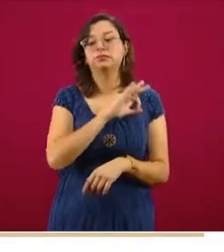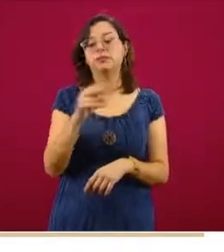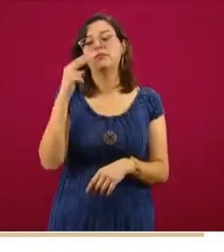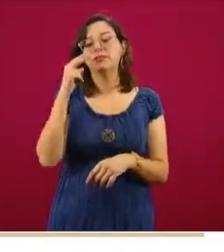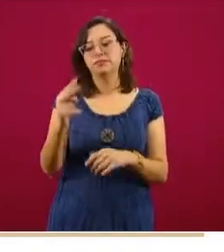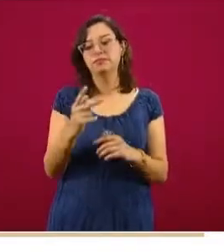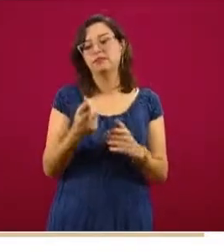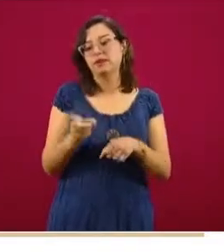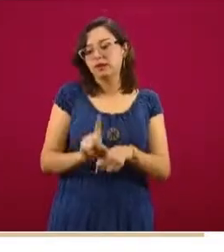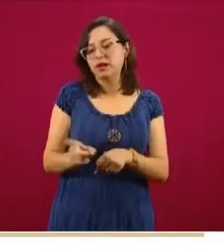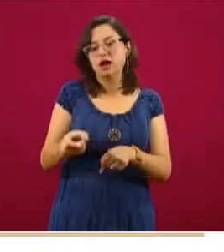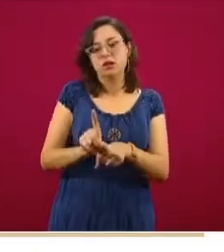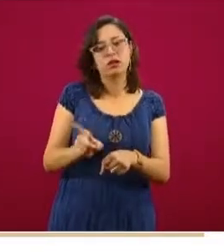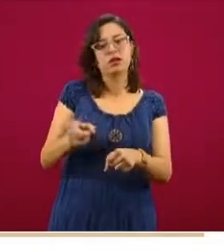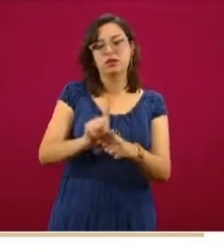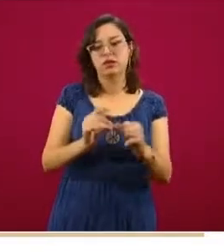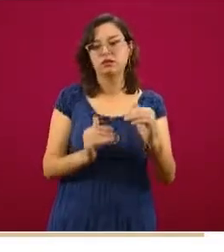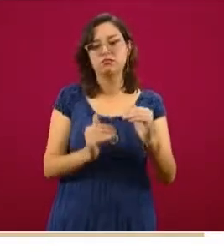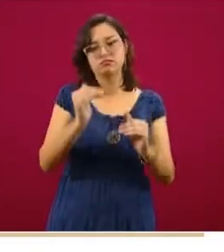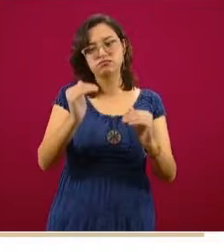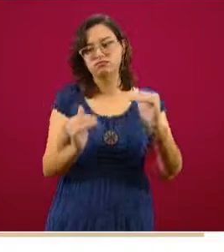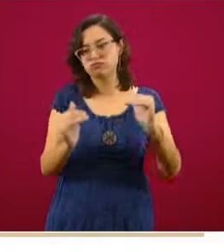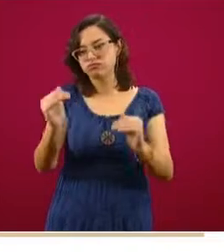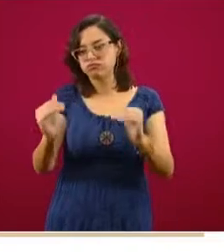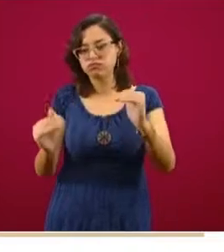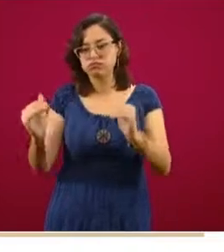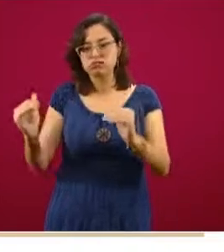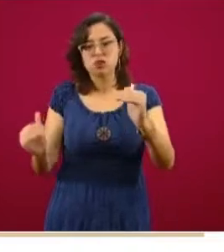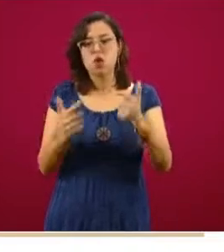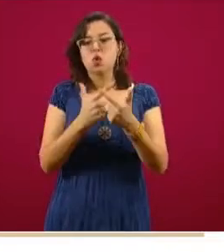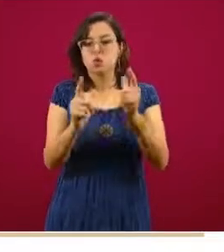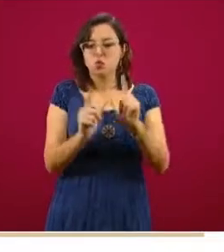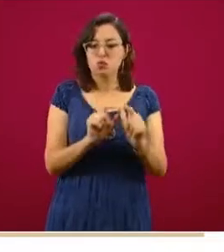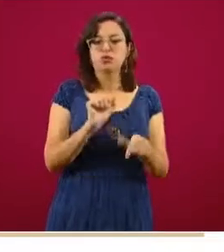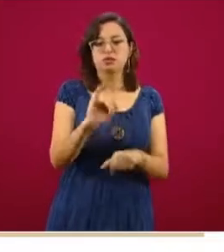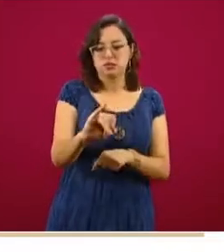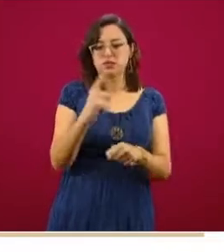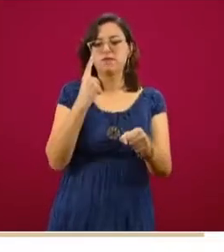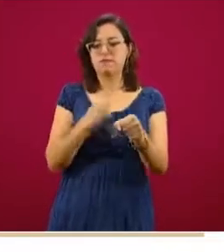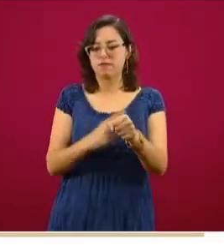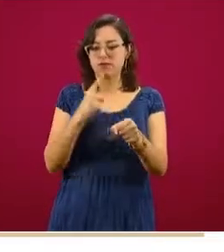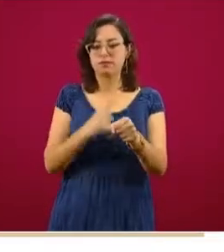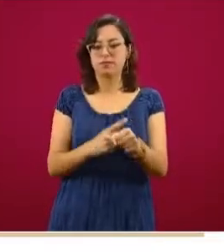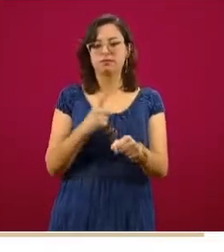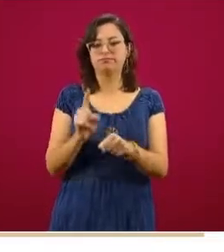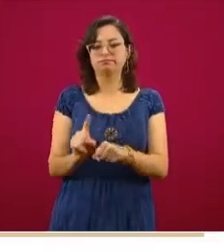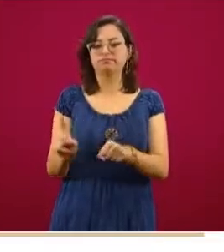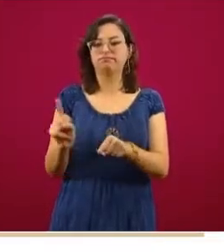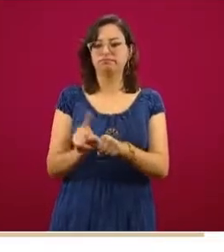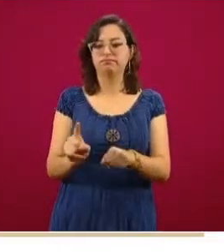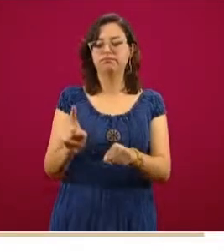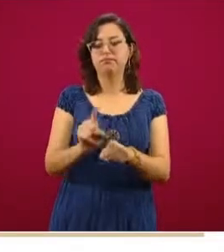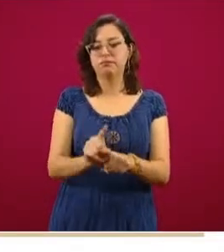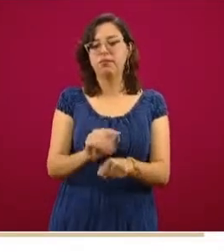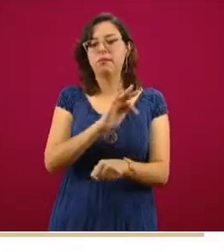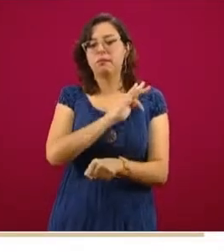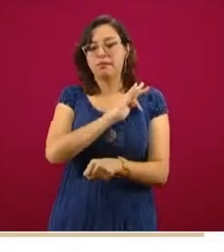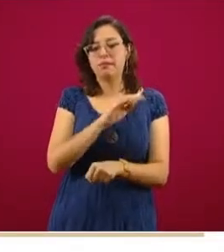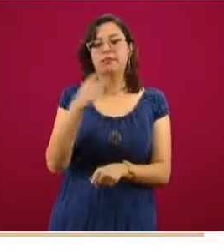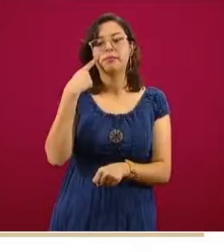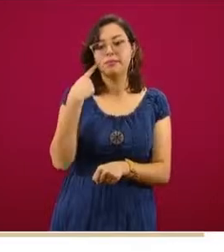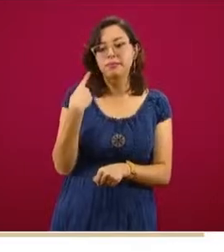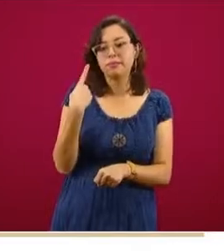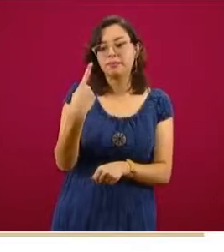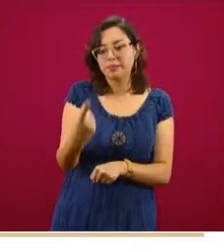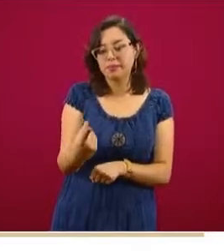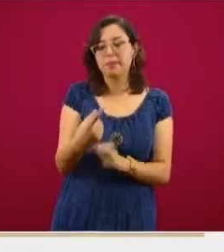han significado cada uno de esos grupos de casos confirmados que han estado día con día, y podemos ver cómo las